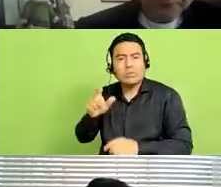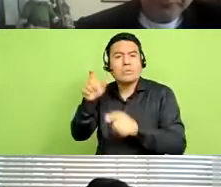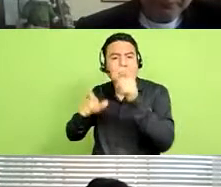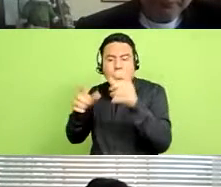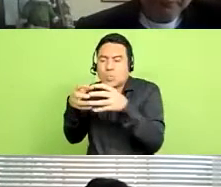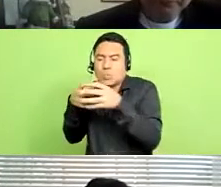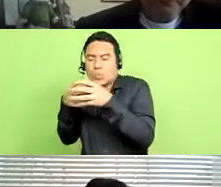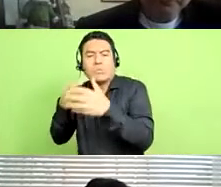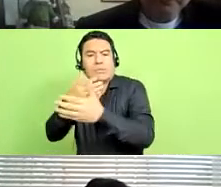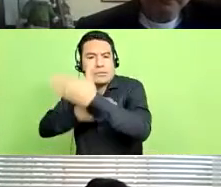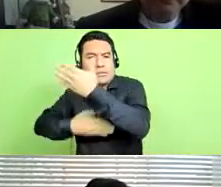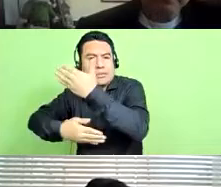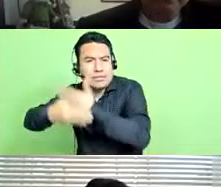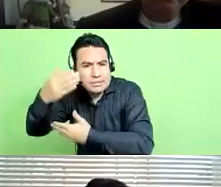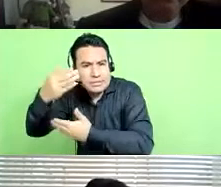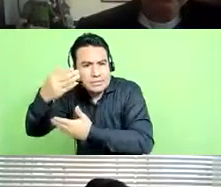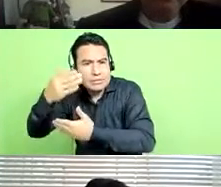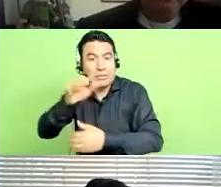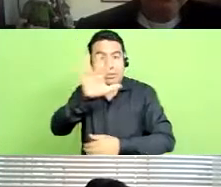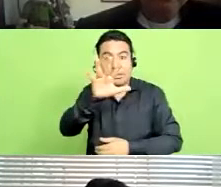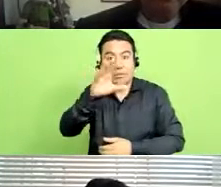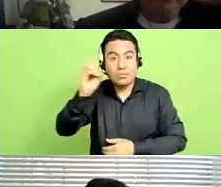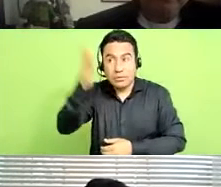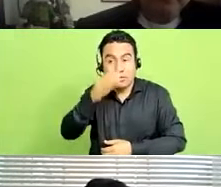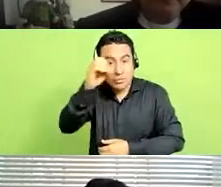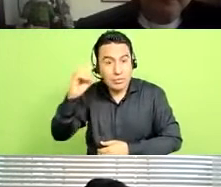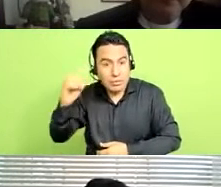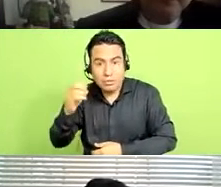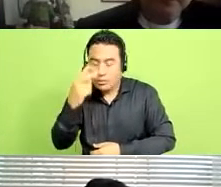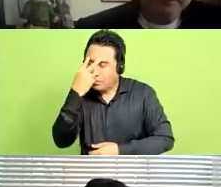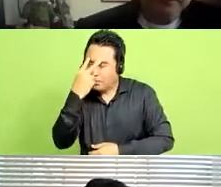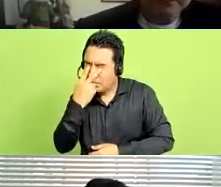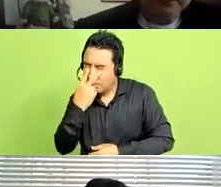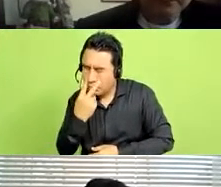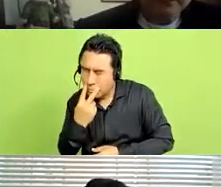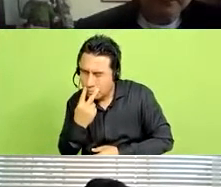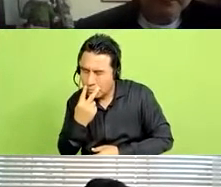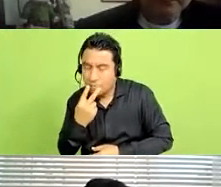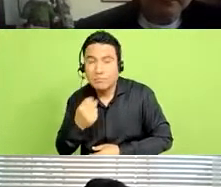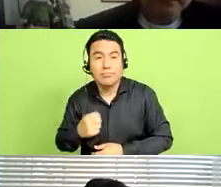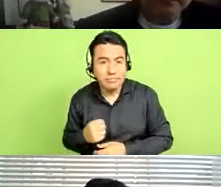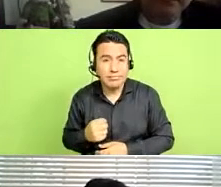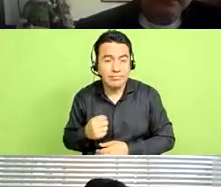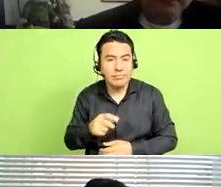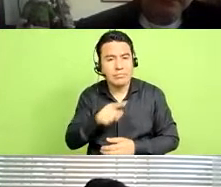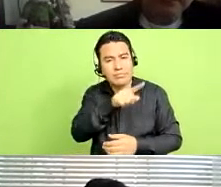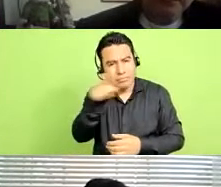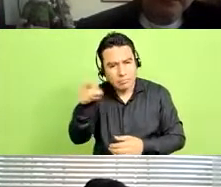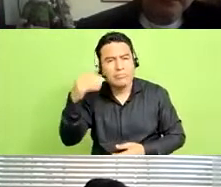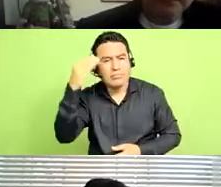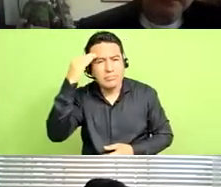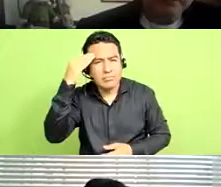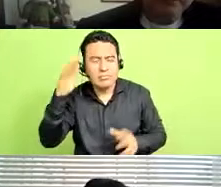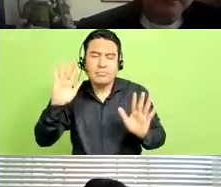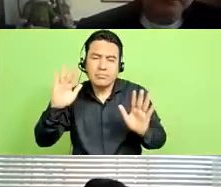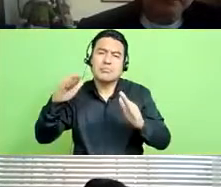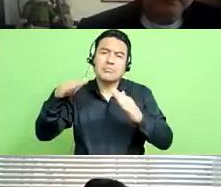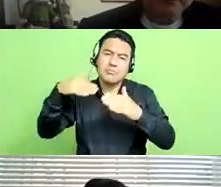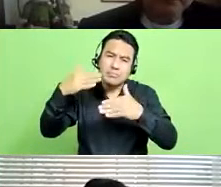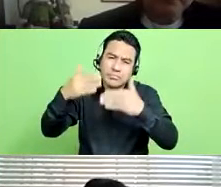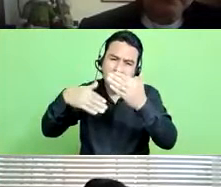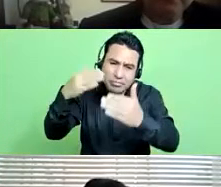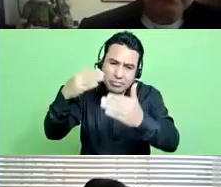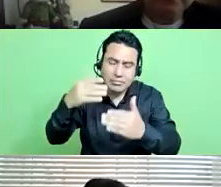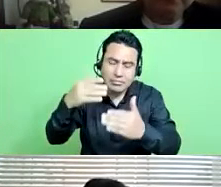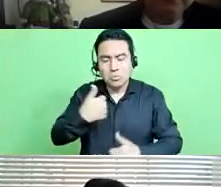50 por ciento tiene alguna discapacidad visual entendiendo que todos llegaremos a una vez a tener algún tipo de